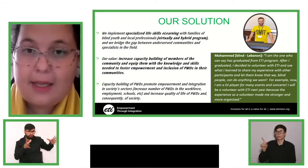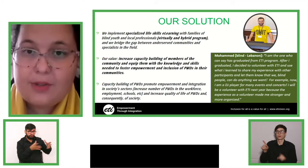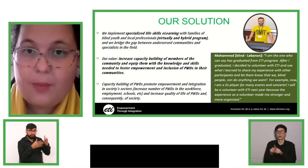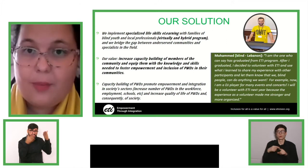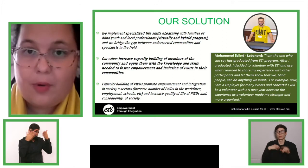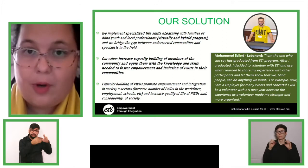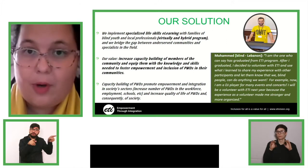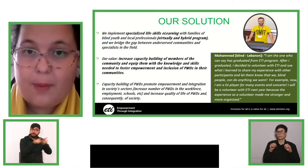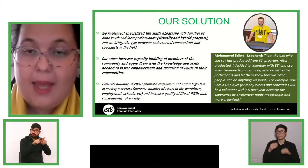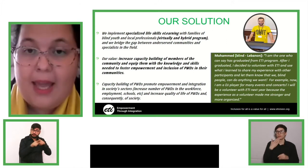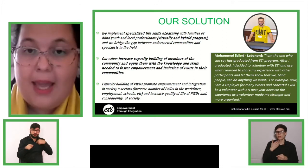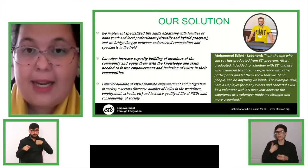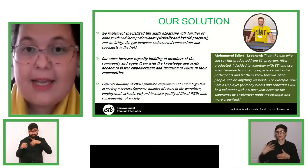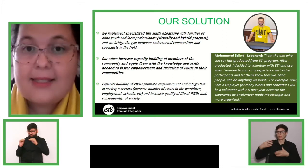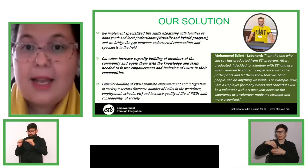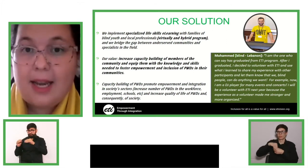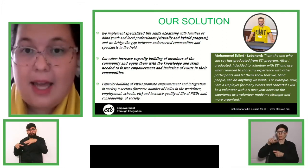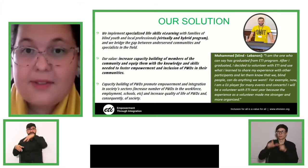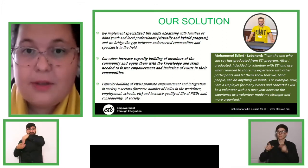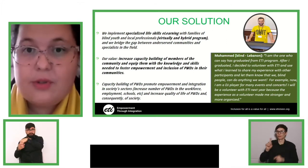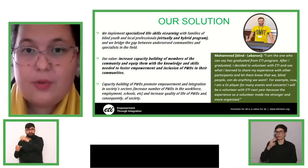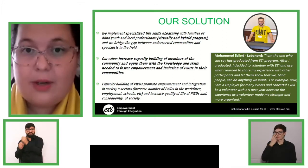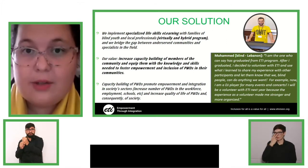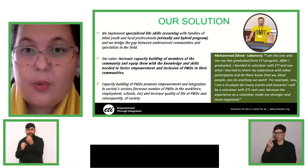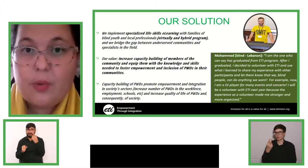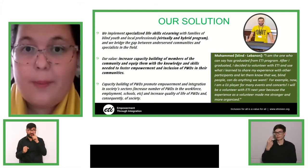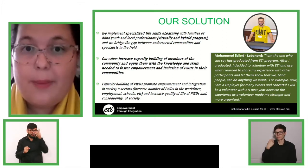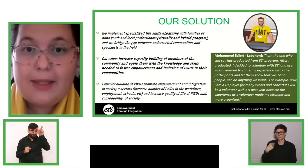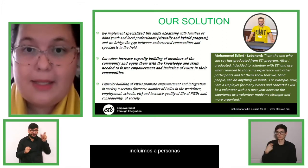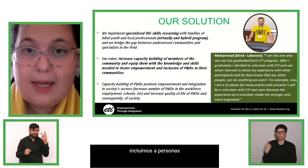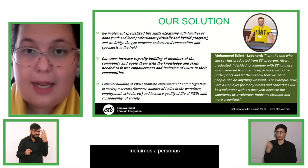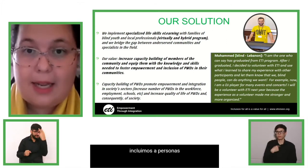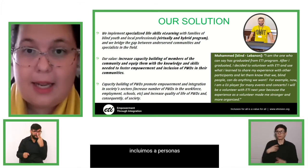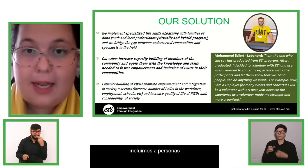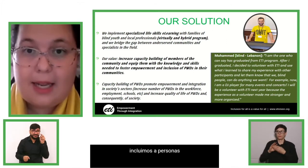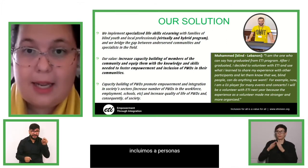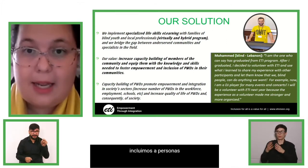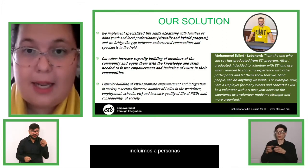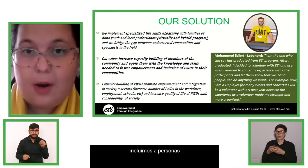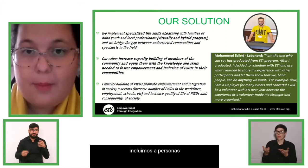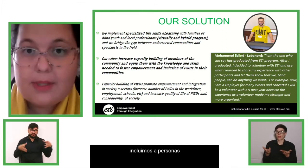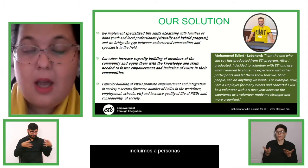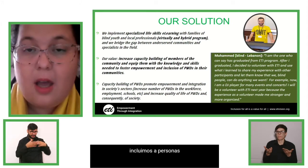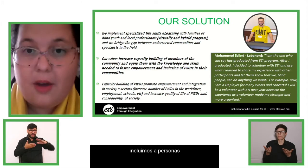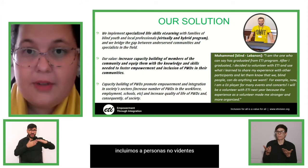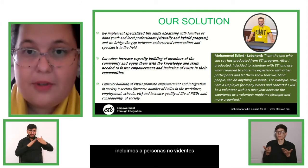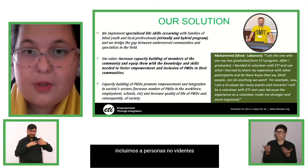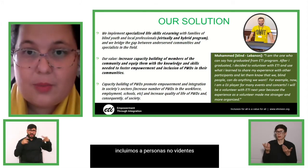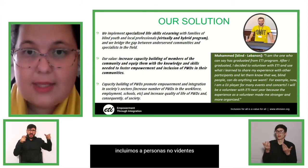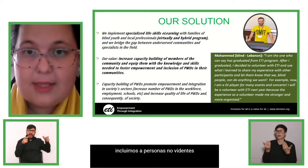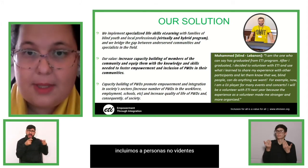videntes de esta comunidad o de nuestros usuarios para poder